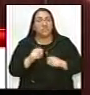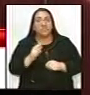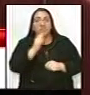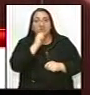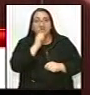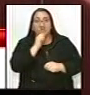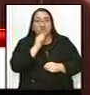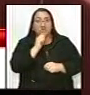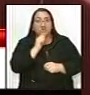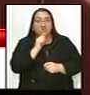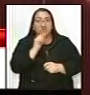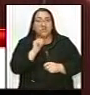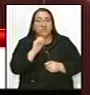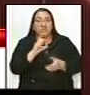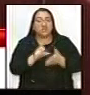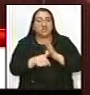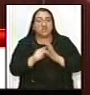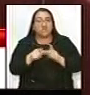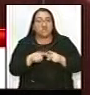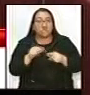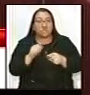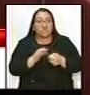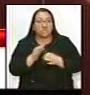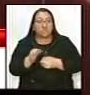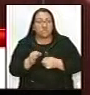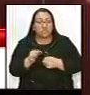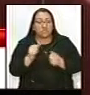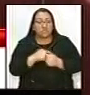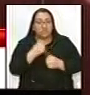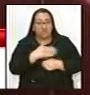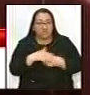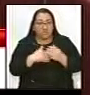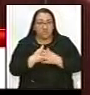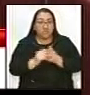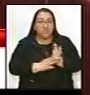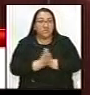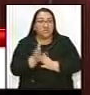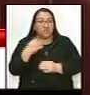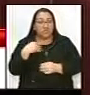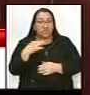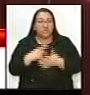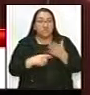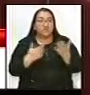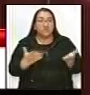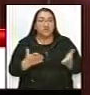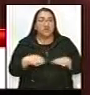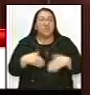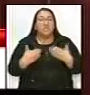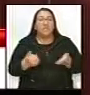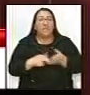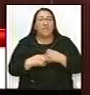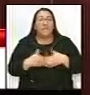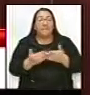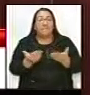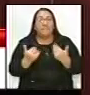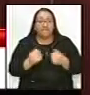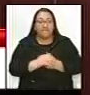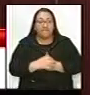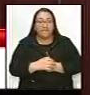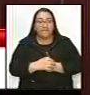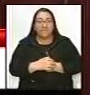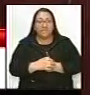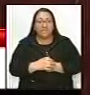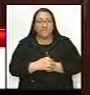llegaba y hacia las zonas rurales o de preferente interés social para que para poder traerles tecnología